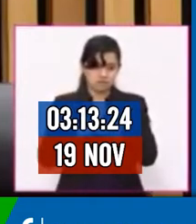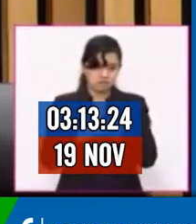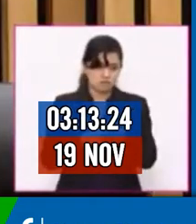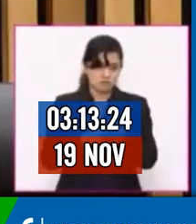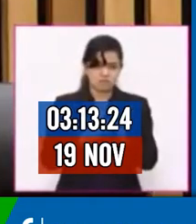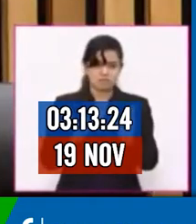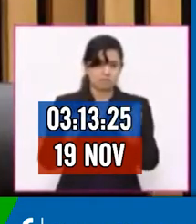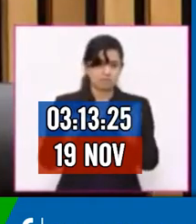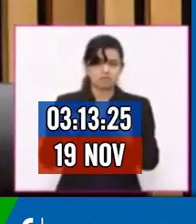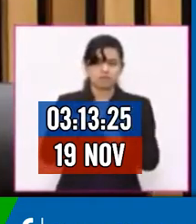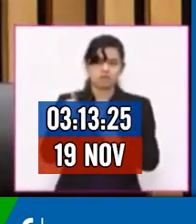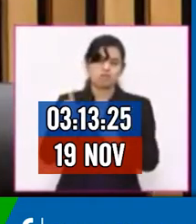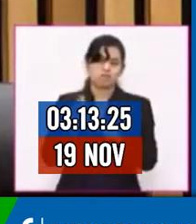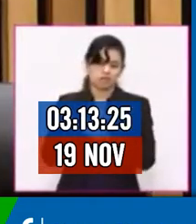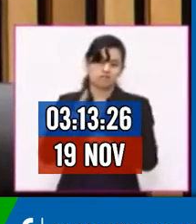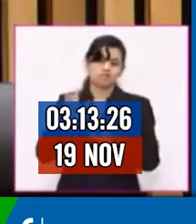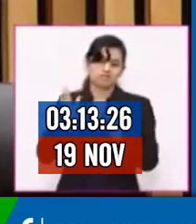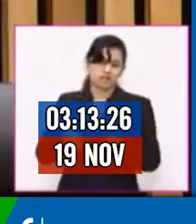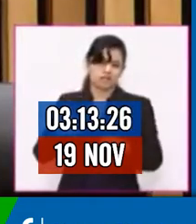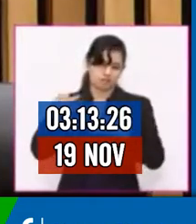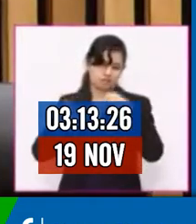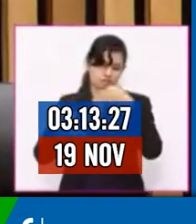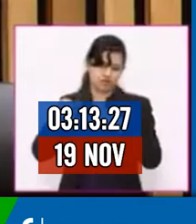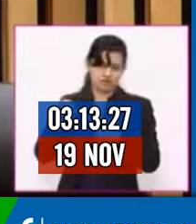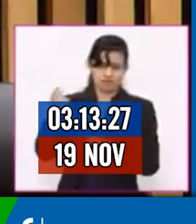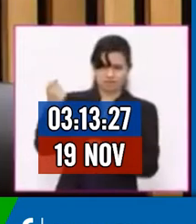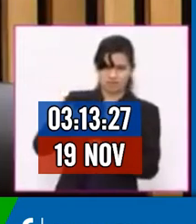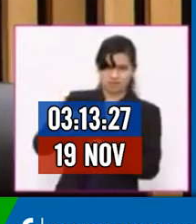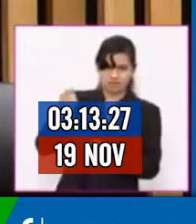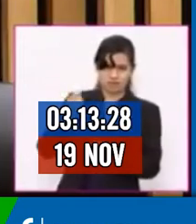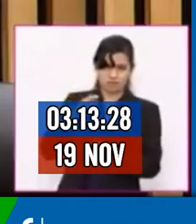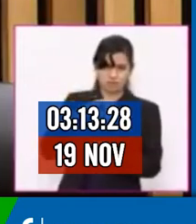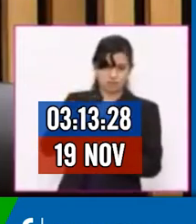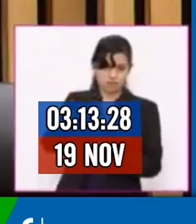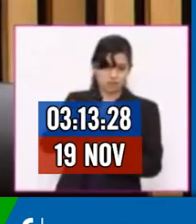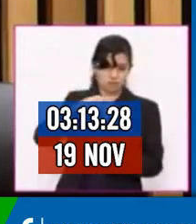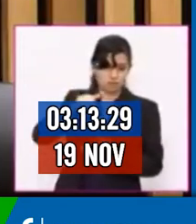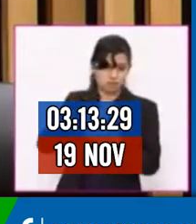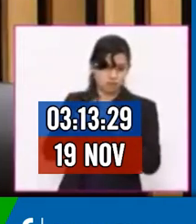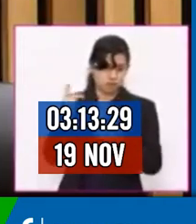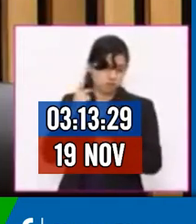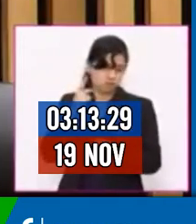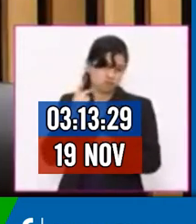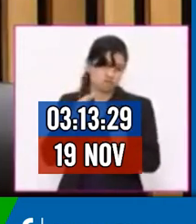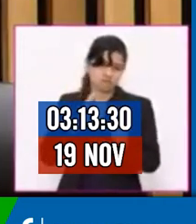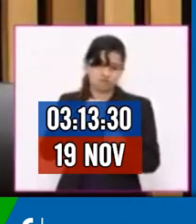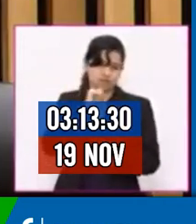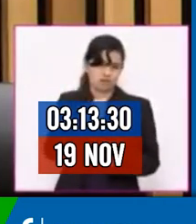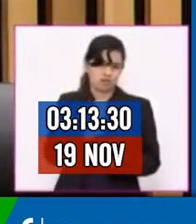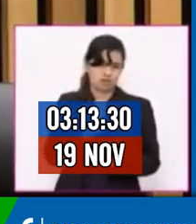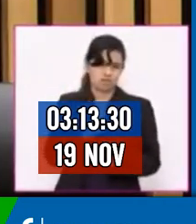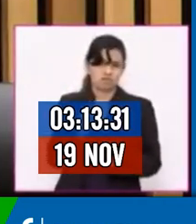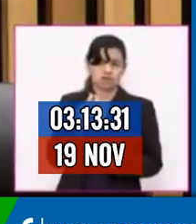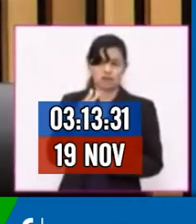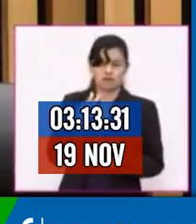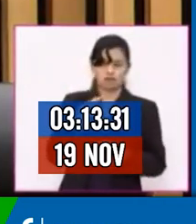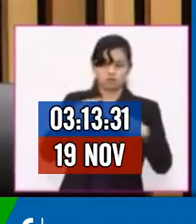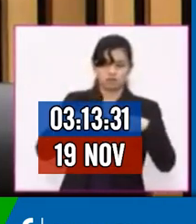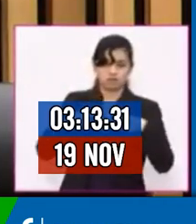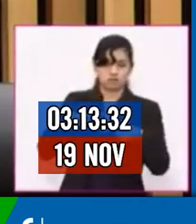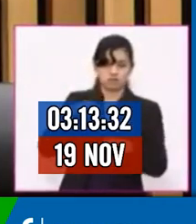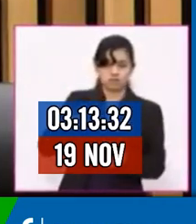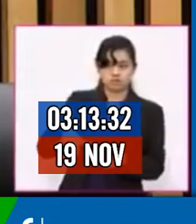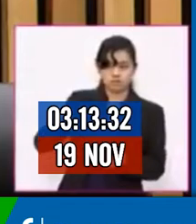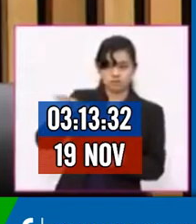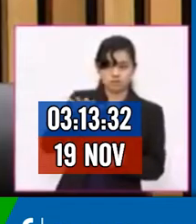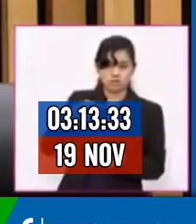firmas. Yo creo que los primeros que deberían de condenar esto son los propios ciudadanos que de buena fe